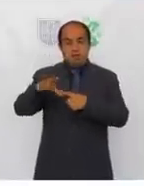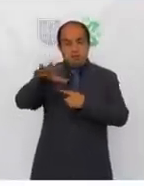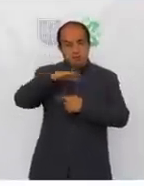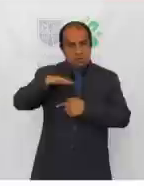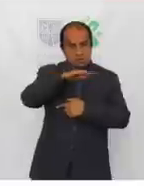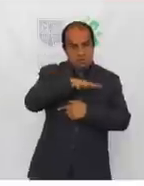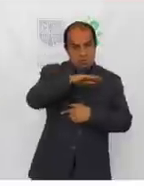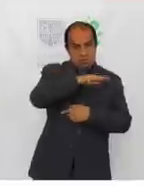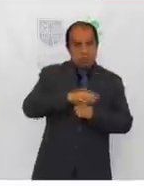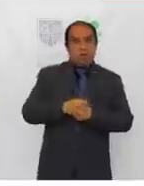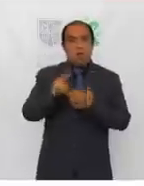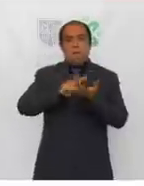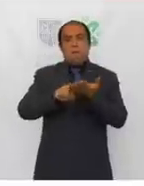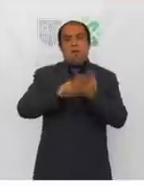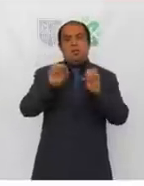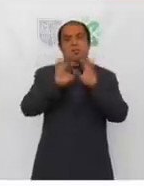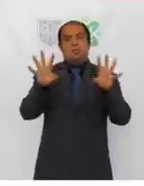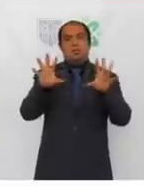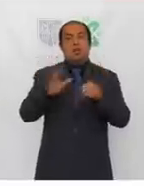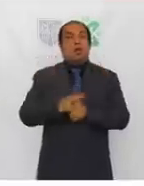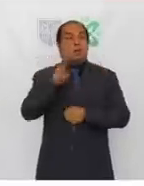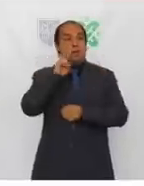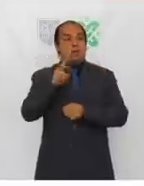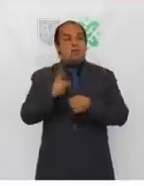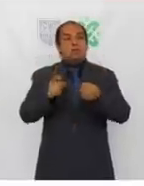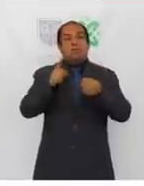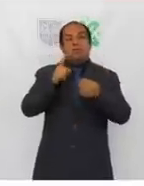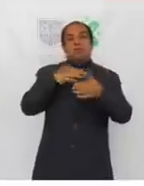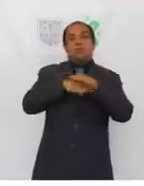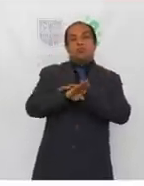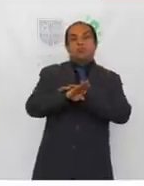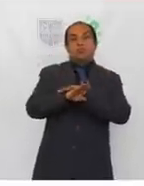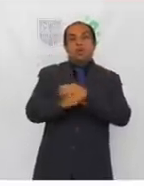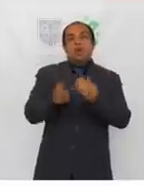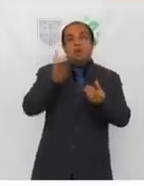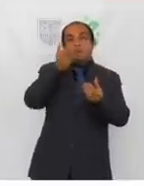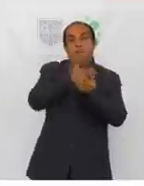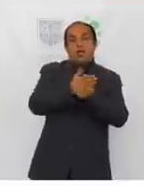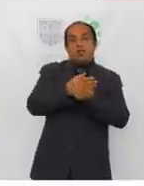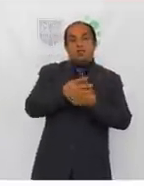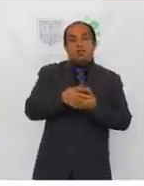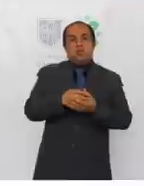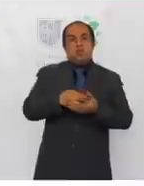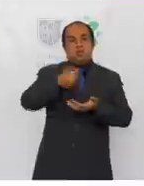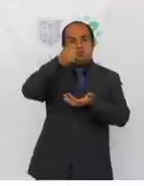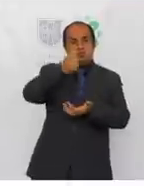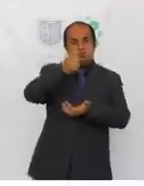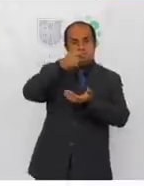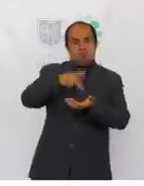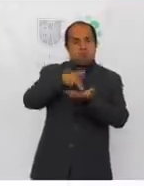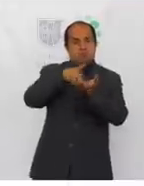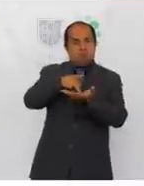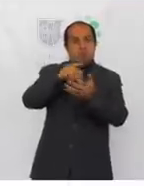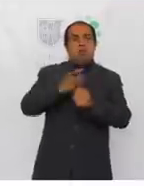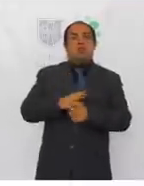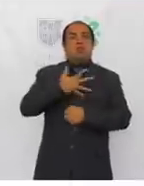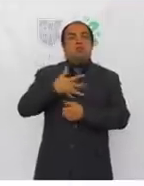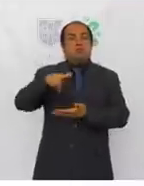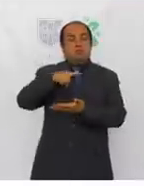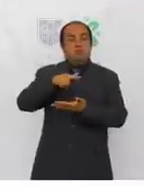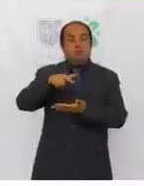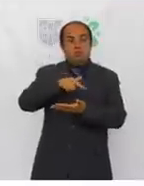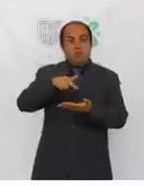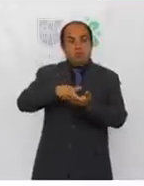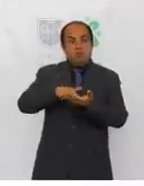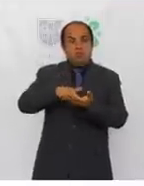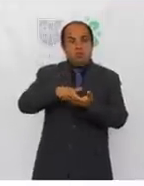verde claro tenemos lo que es el ingreso, ahí pasan también por una báscula, tenemos una zona marrón que es